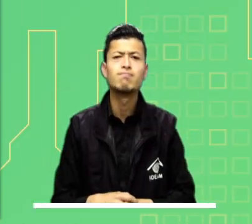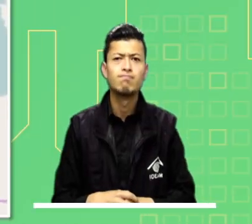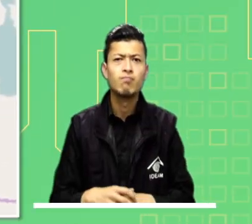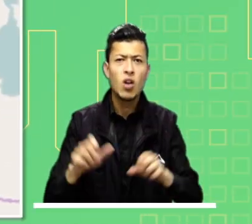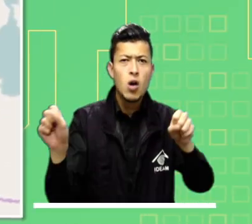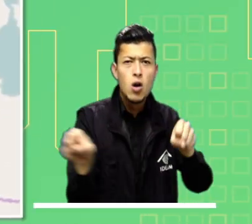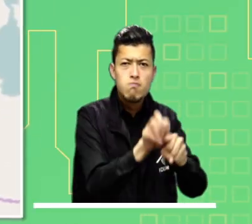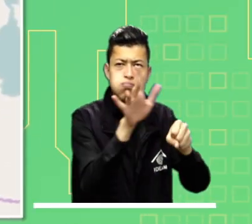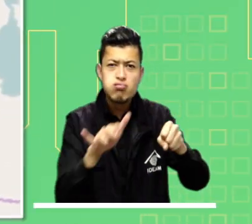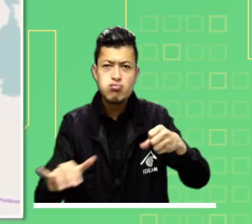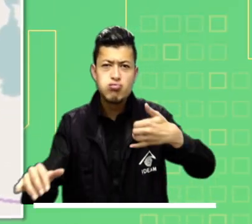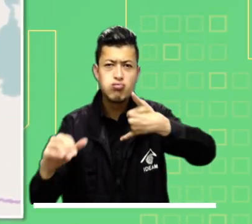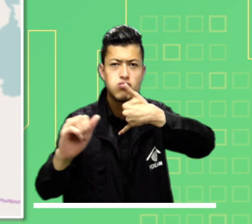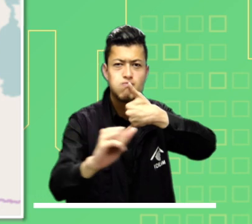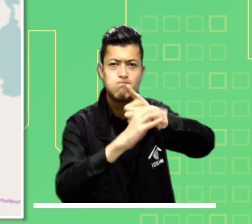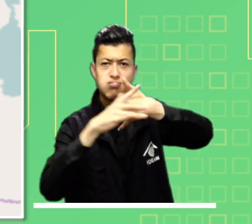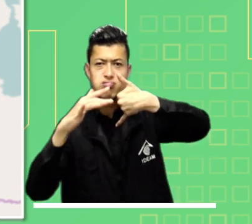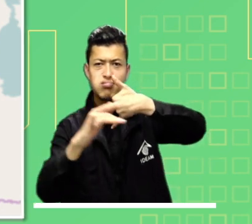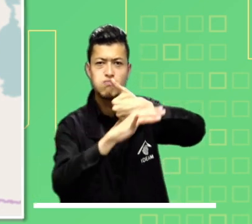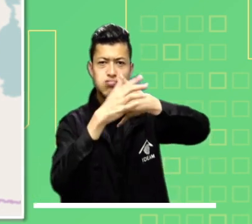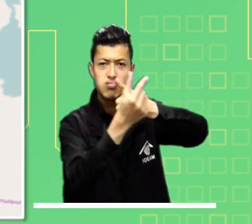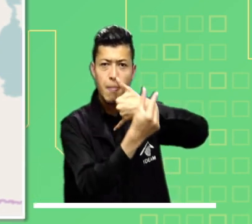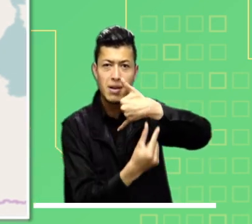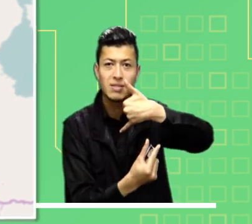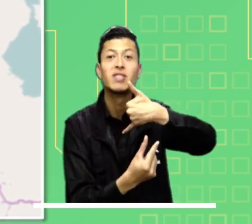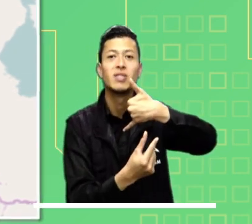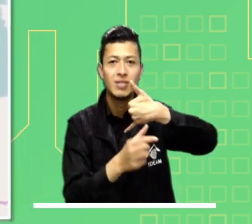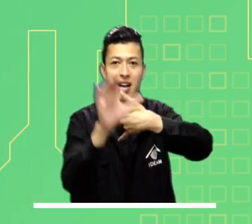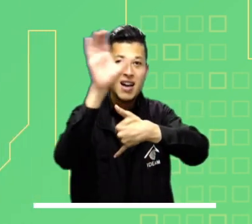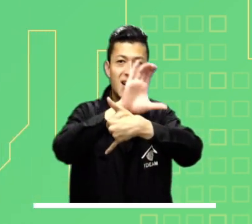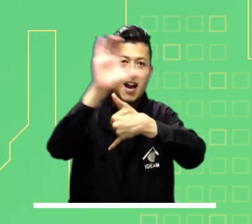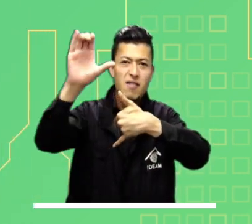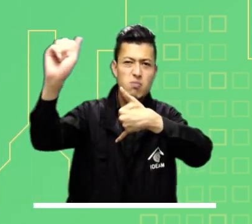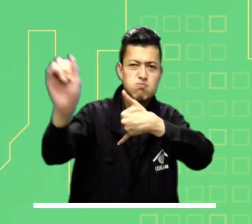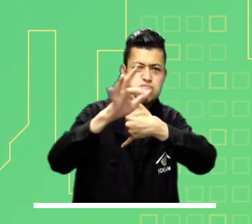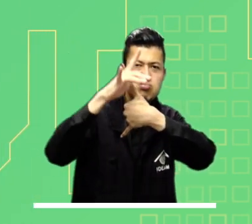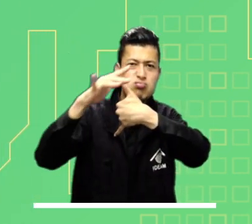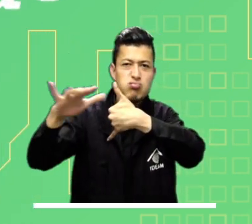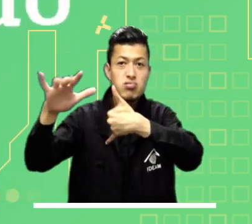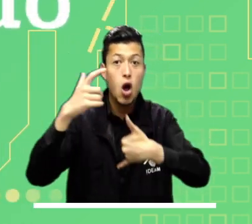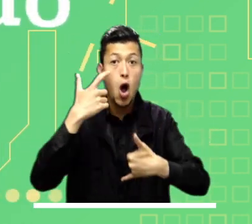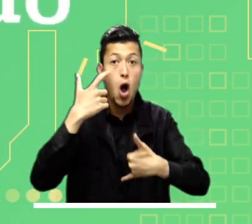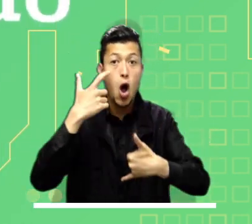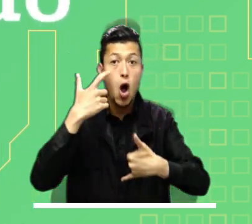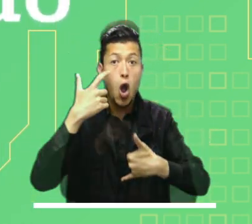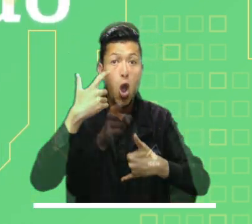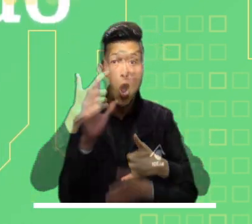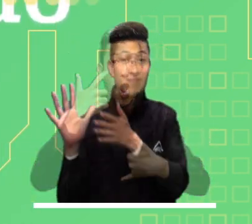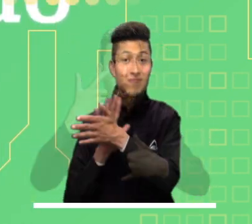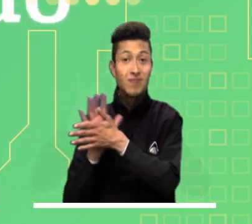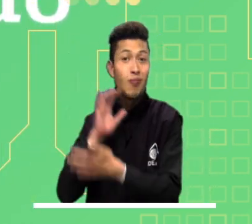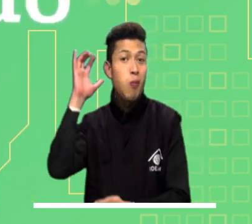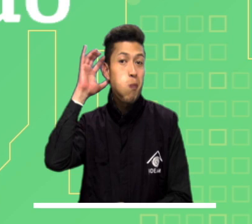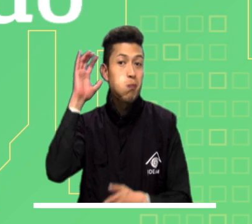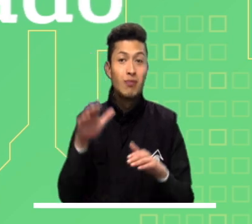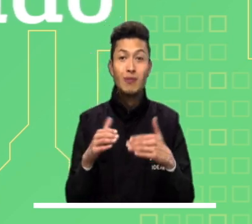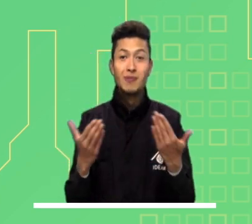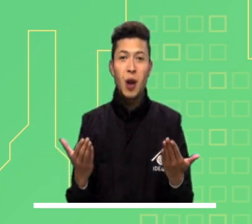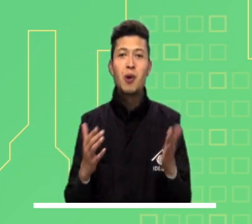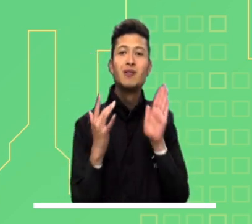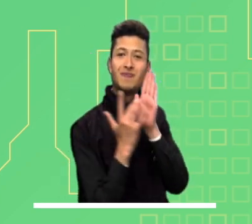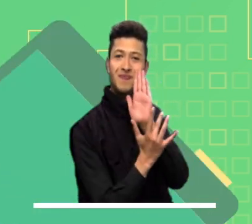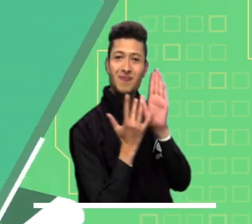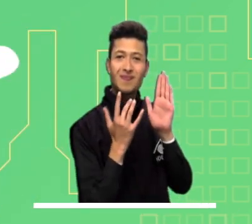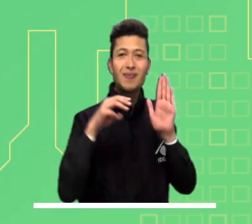Precaución por tiempo lluvioso, vientos y oleajes sobre el Océano Pacífico y el Mar Caribe. Manténgase bien informado y en tiempo